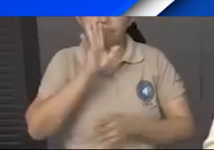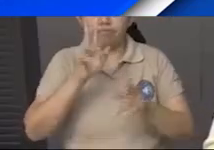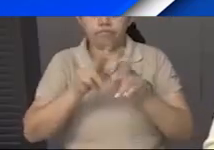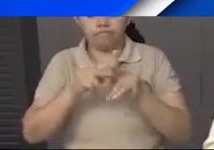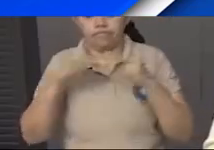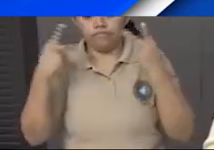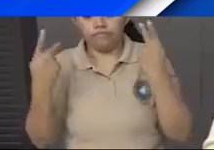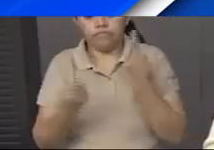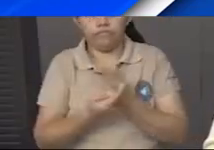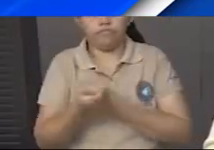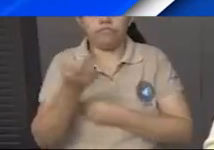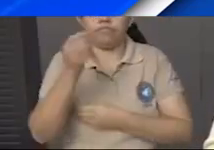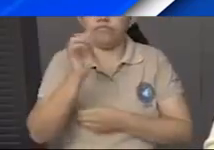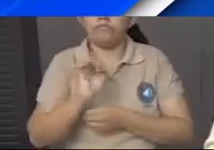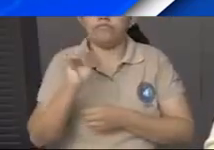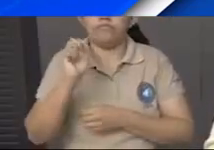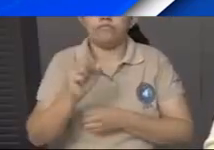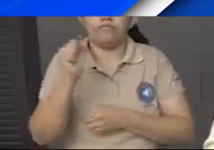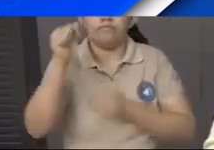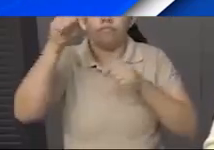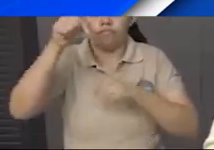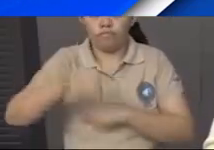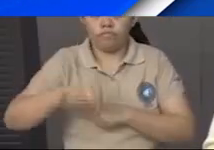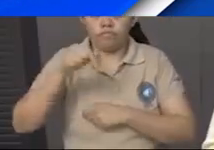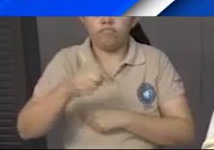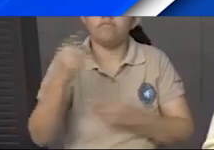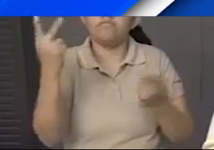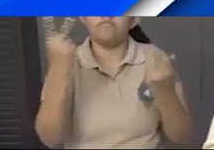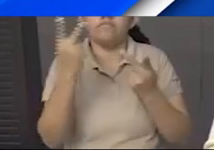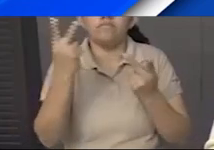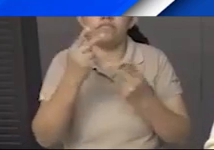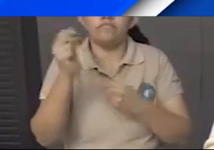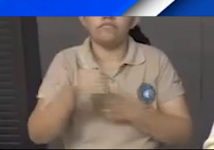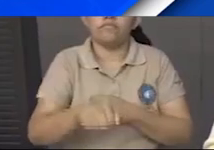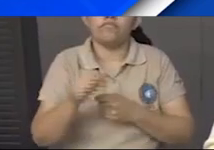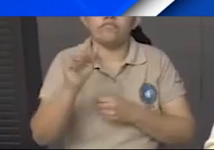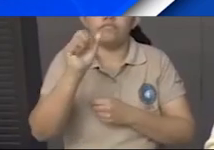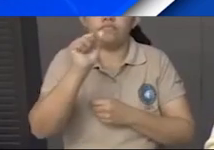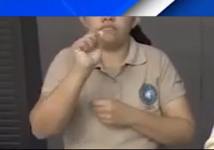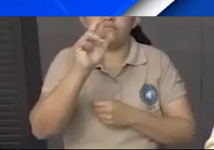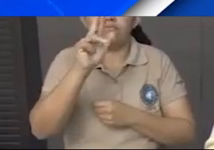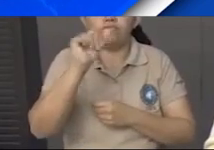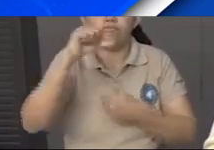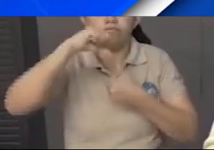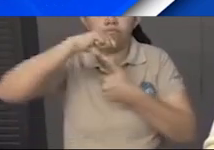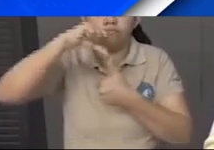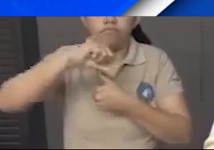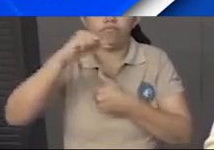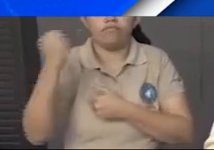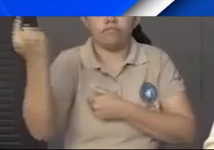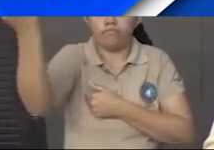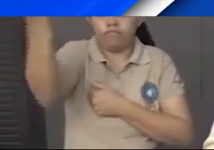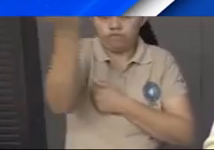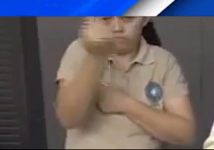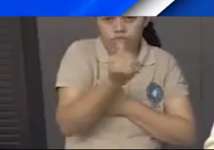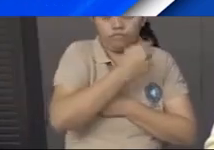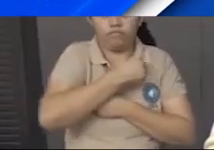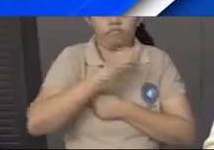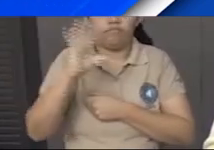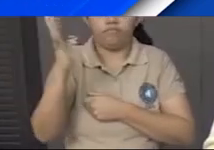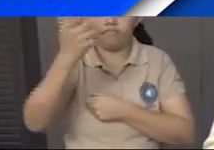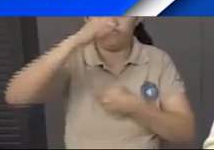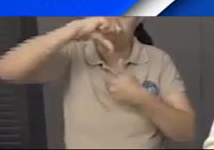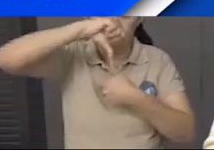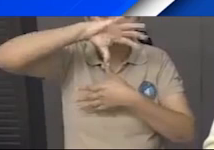población afrodescendiente que hoy habita las tierras de nuestra América llegó al Caribe y a toda